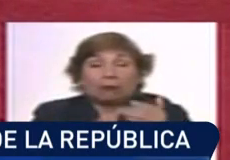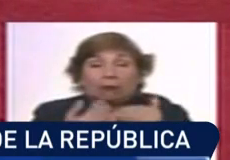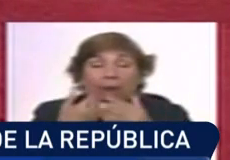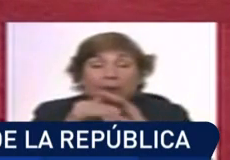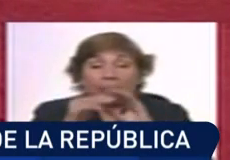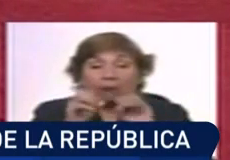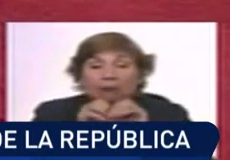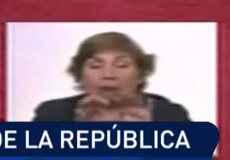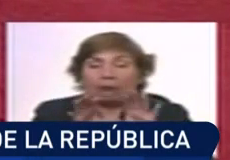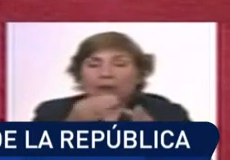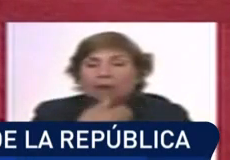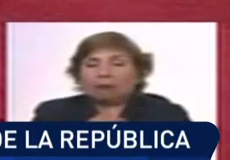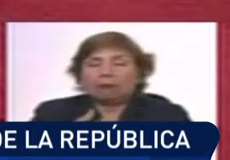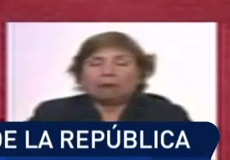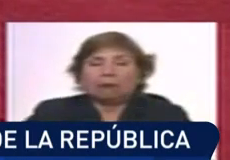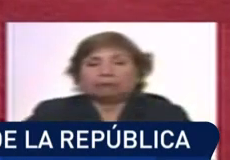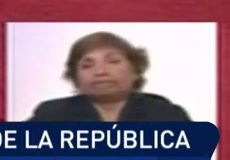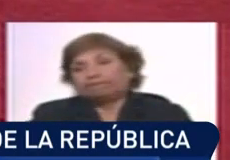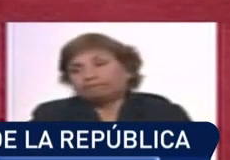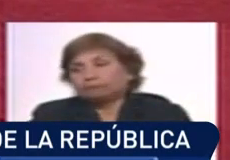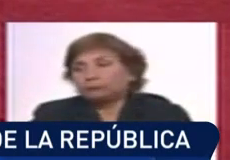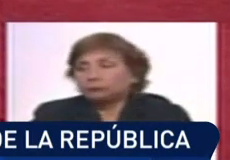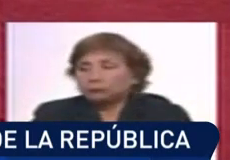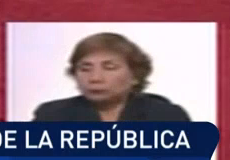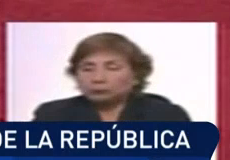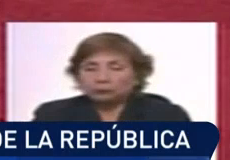transparencia de Palacio de Gobierno.